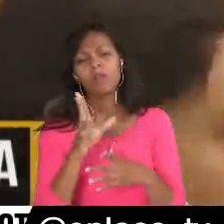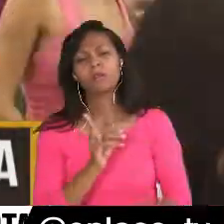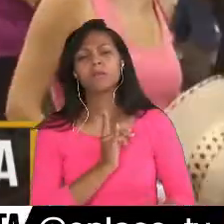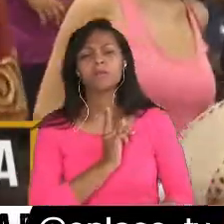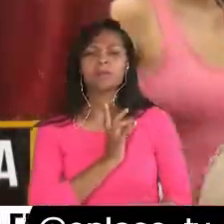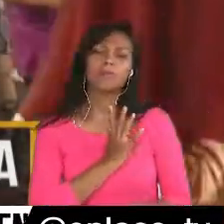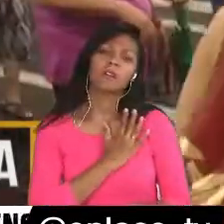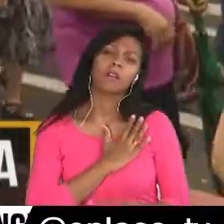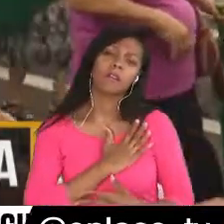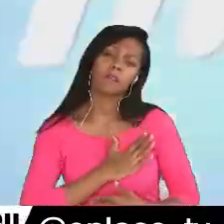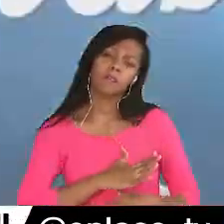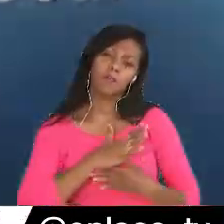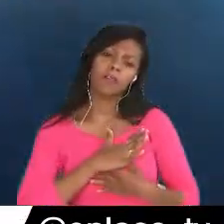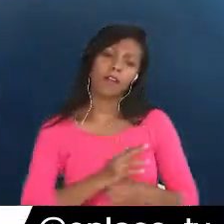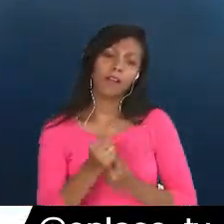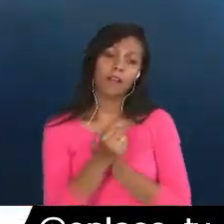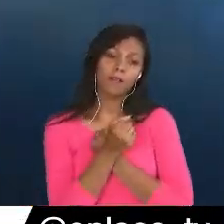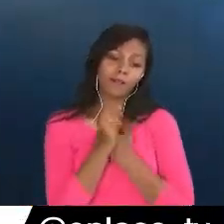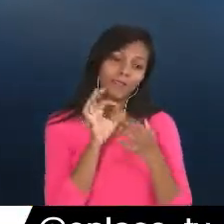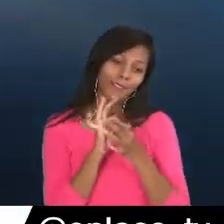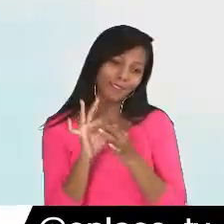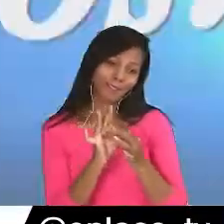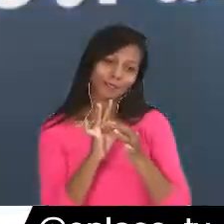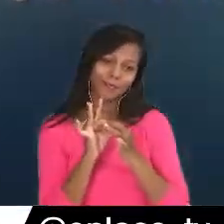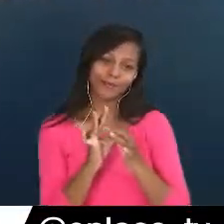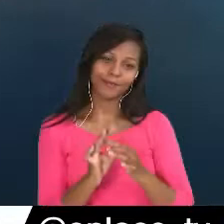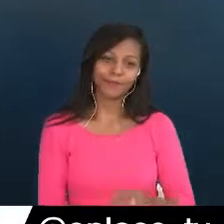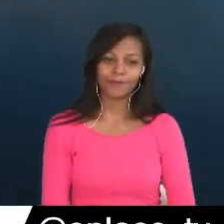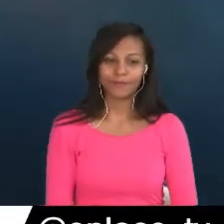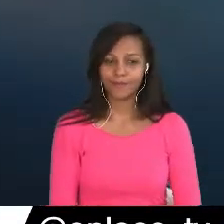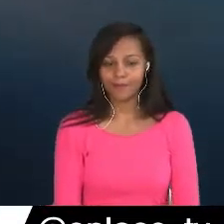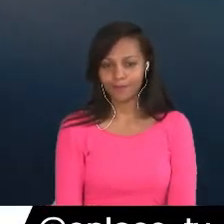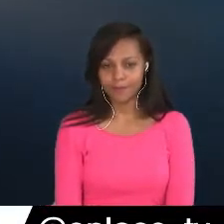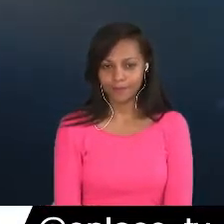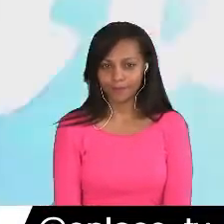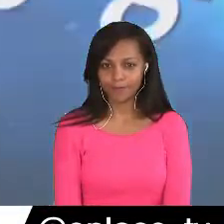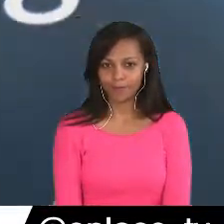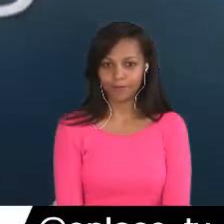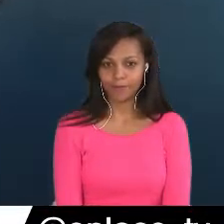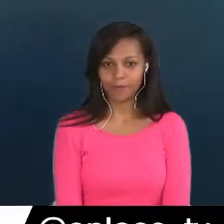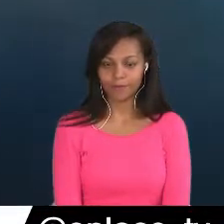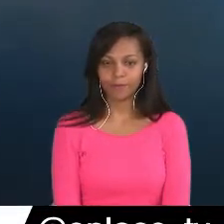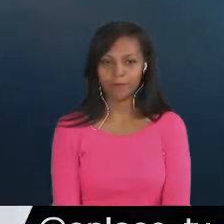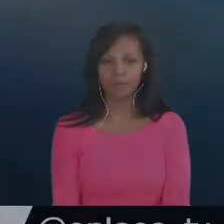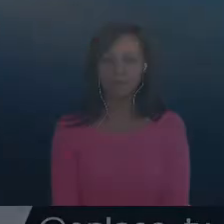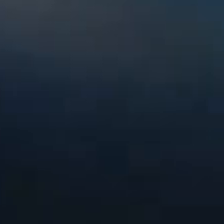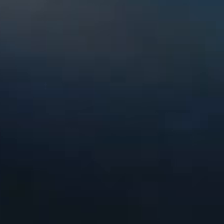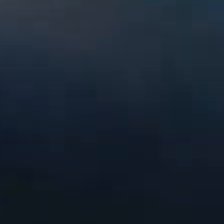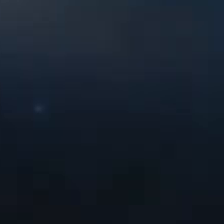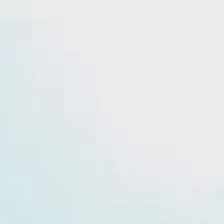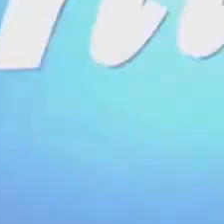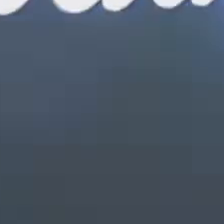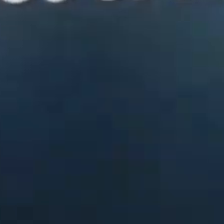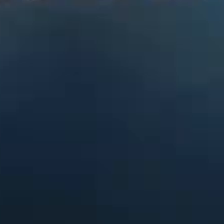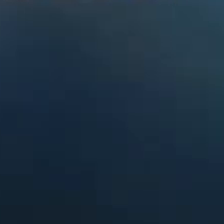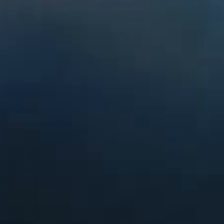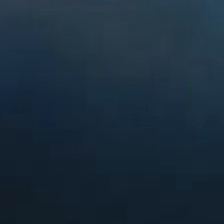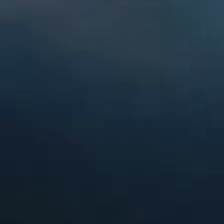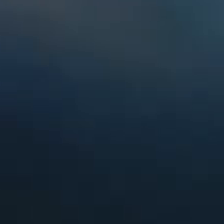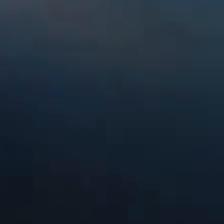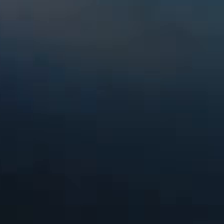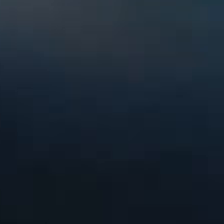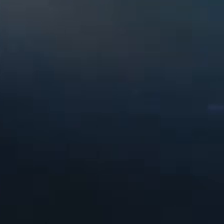y reconciliación. Un año más, volvemos a mostrarte la historia más grande